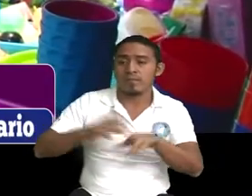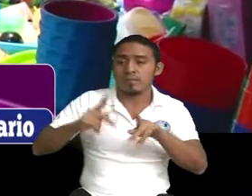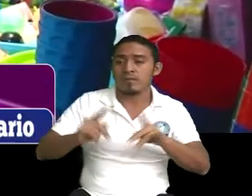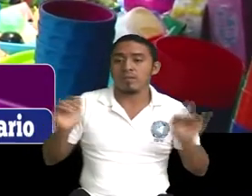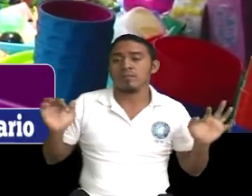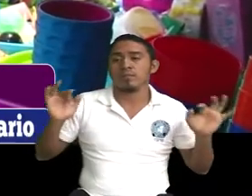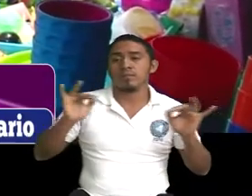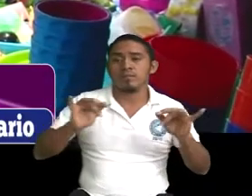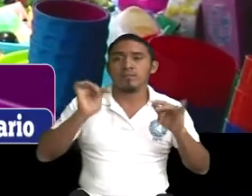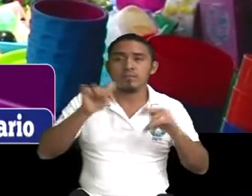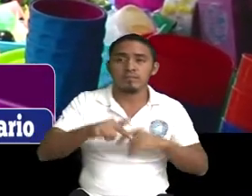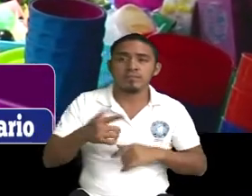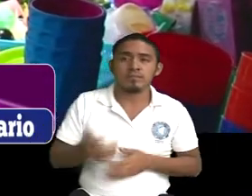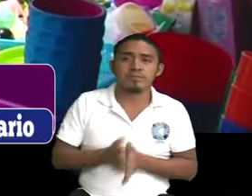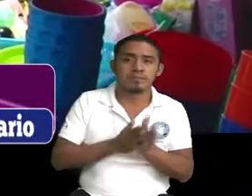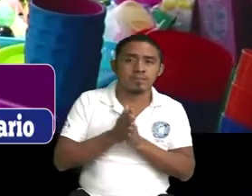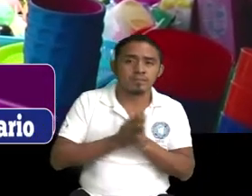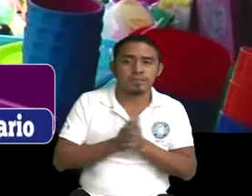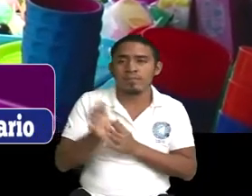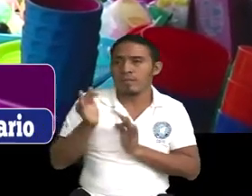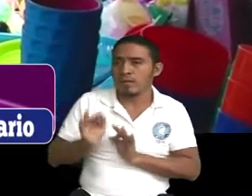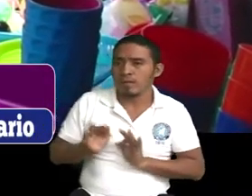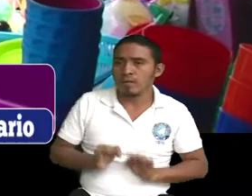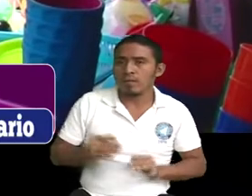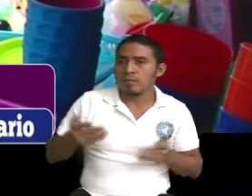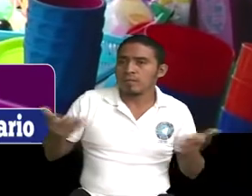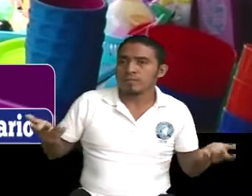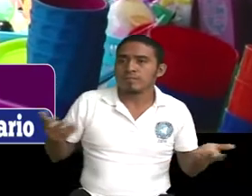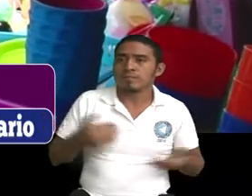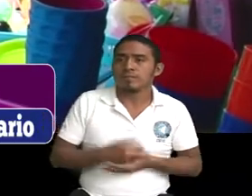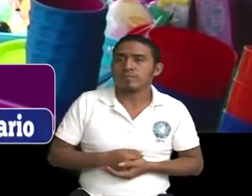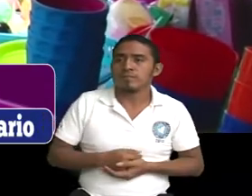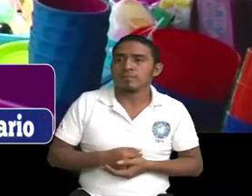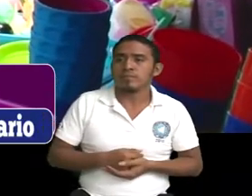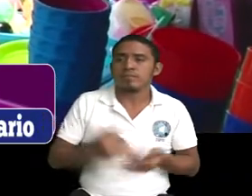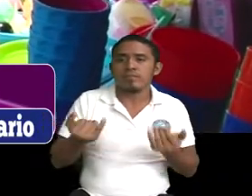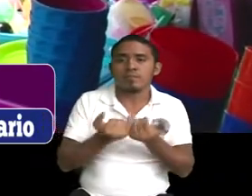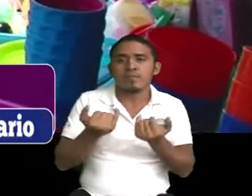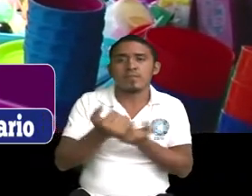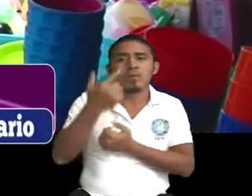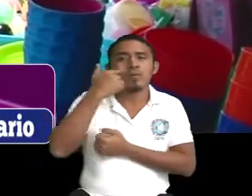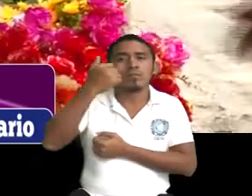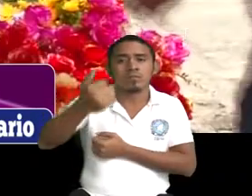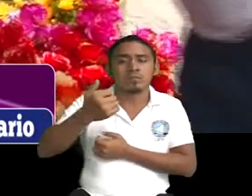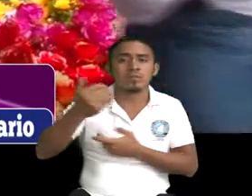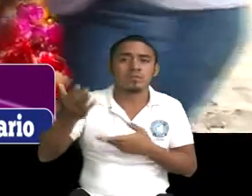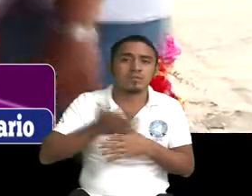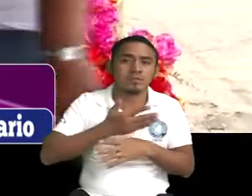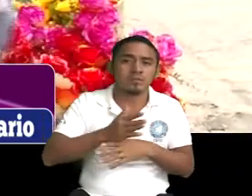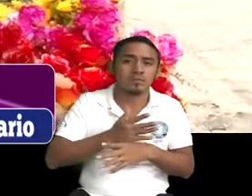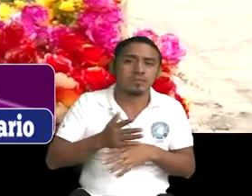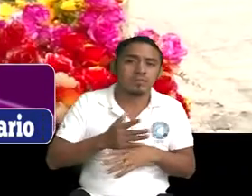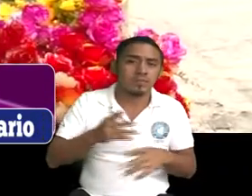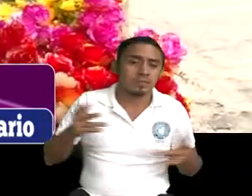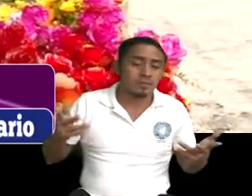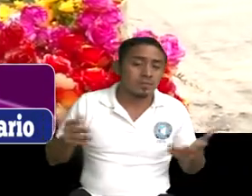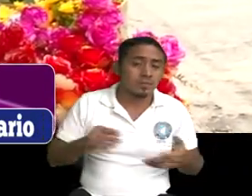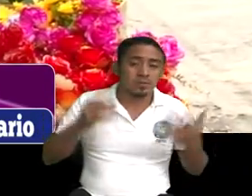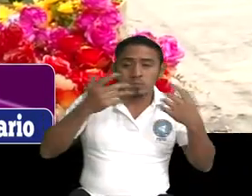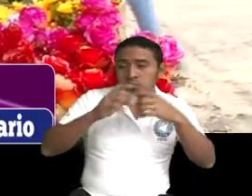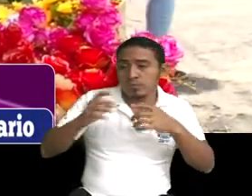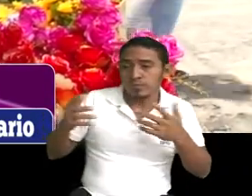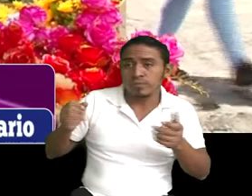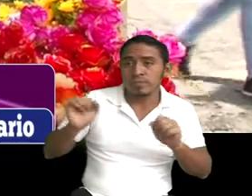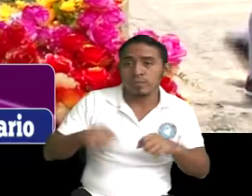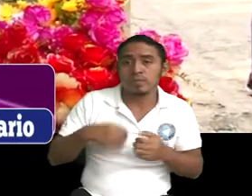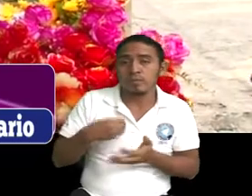familias para que se recreen y a la vez puedan conocer los productos de nuestros emprendedores y